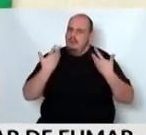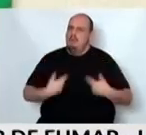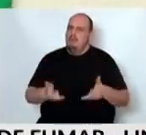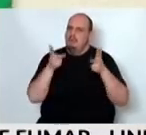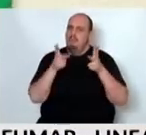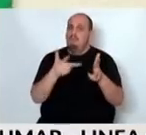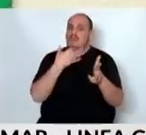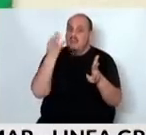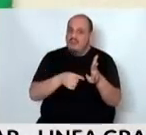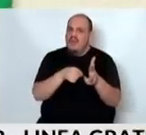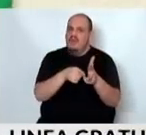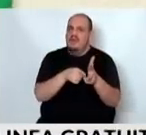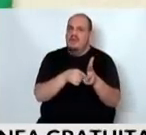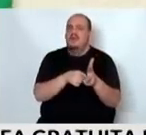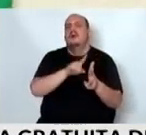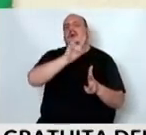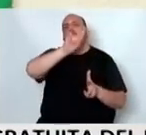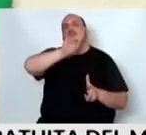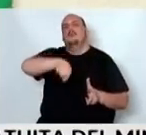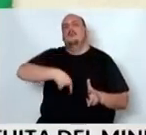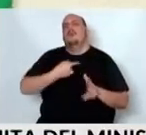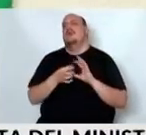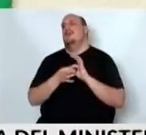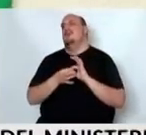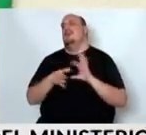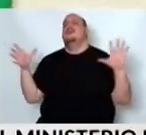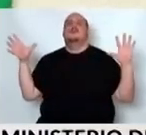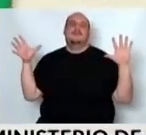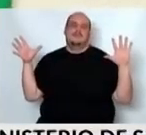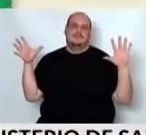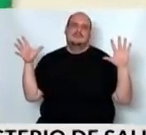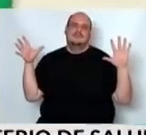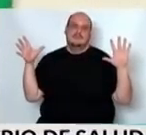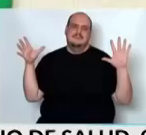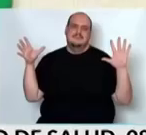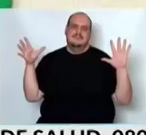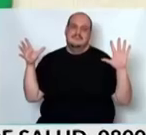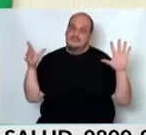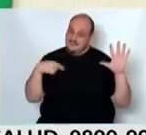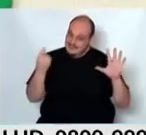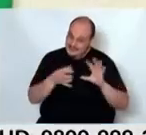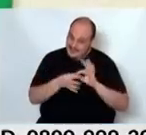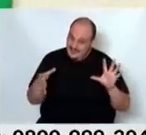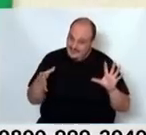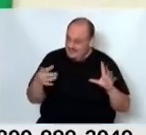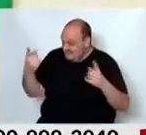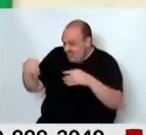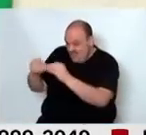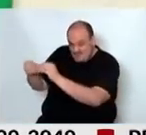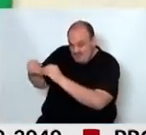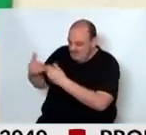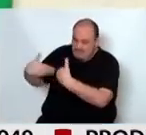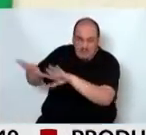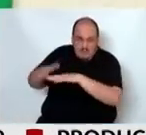a traer esto que se dice. La verdad nos hará libres. Seamos libres, lo demás no importa nada. El